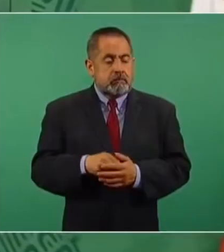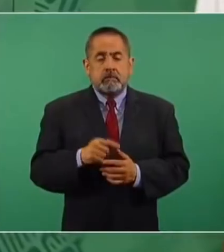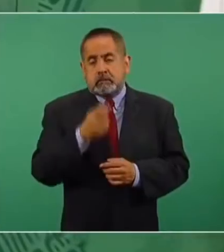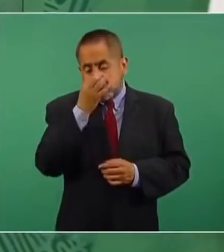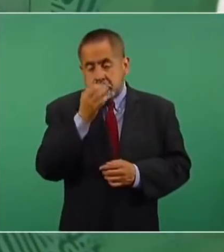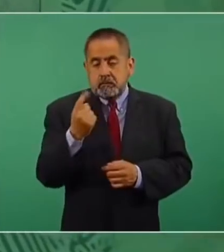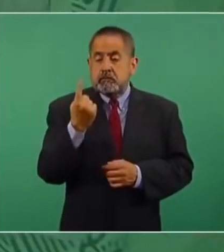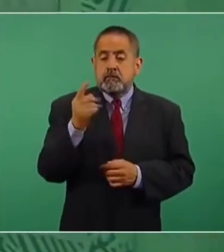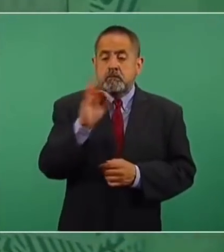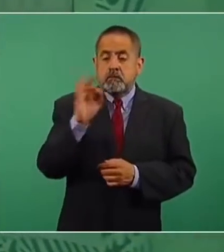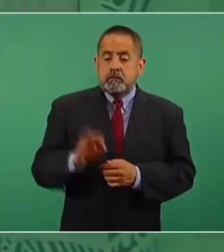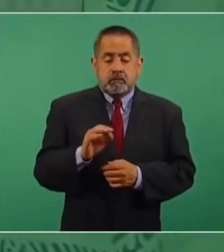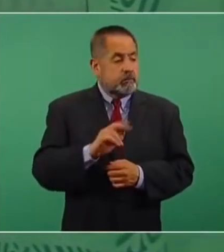1%